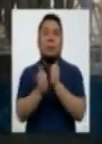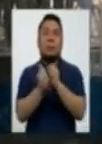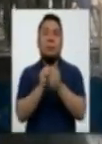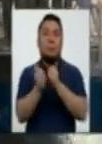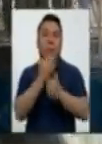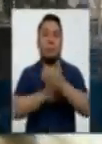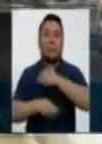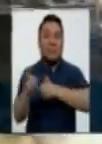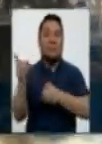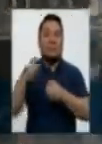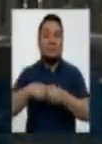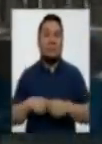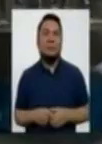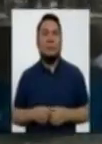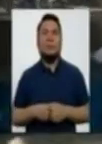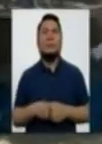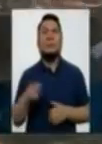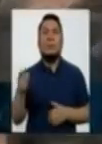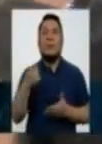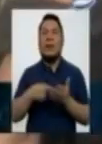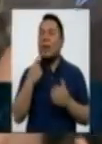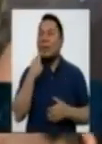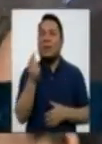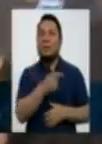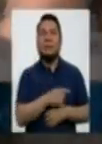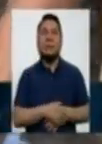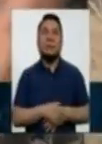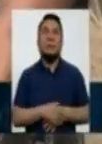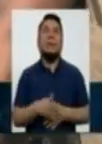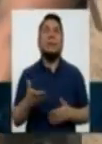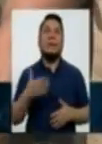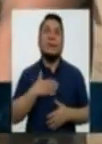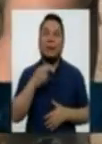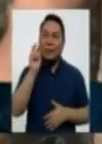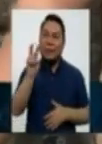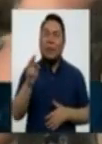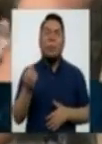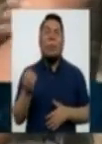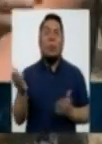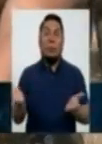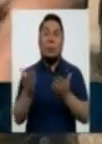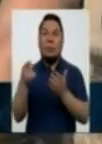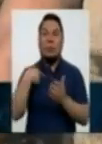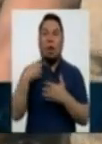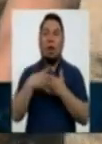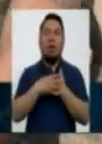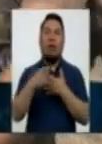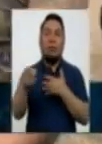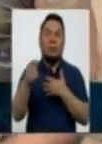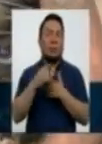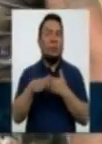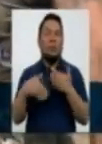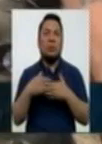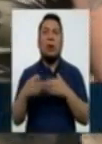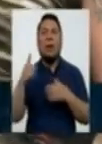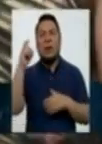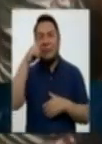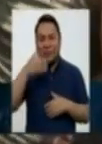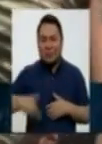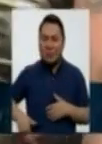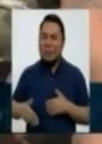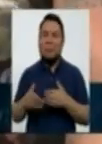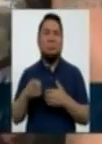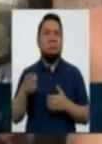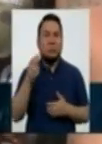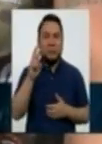paralímpico. Sí. ¿Qué le puedo decir ahí? Que me motiva bastante el esfuerzo que tiene, a pesar de todas sus dificultades por lo de la pierna y